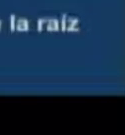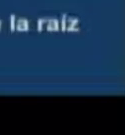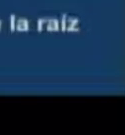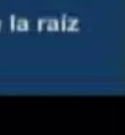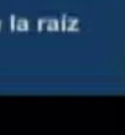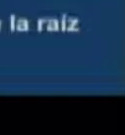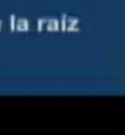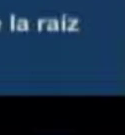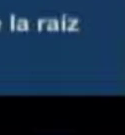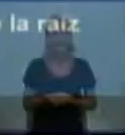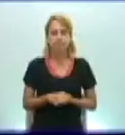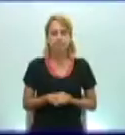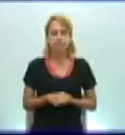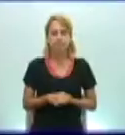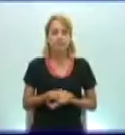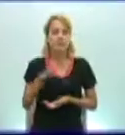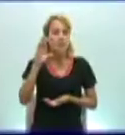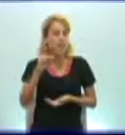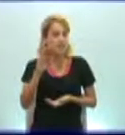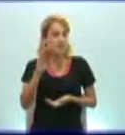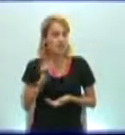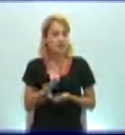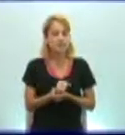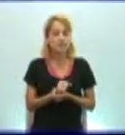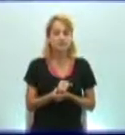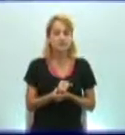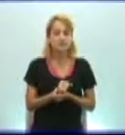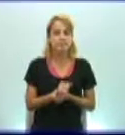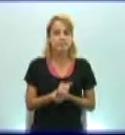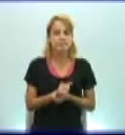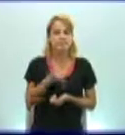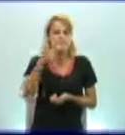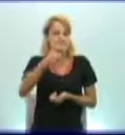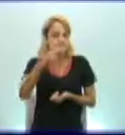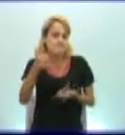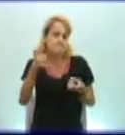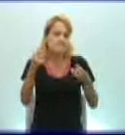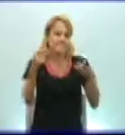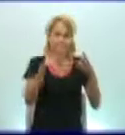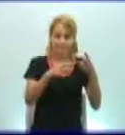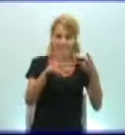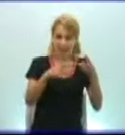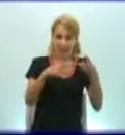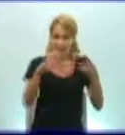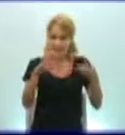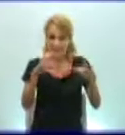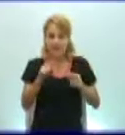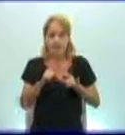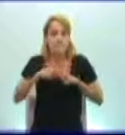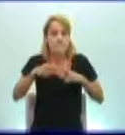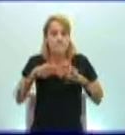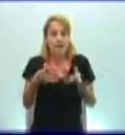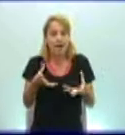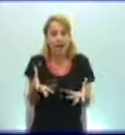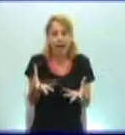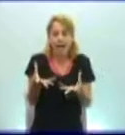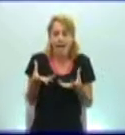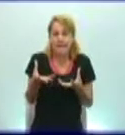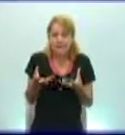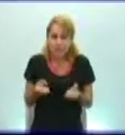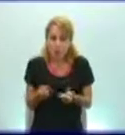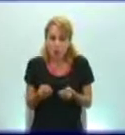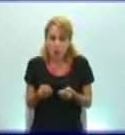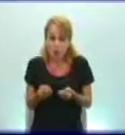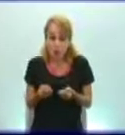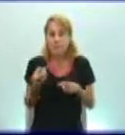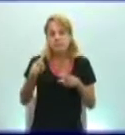Podemos entonces decir que la opción correcta es la C, porque absorben las sustancias minerales y el agua que